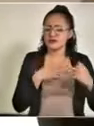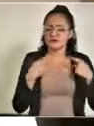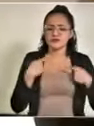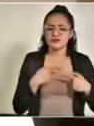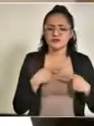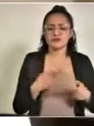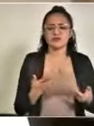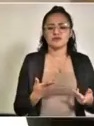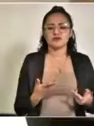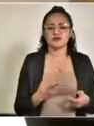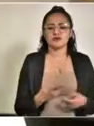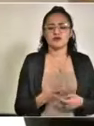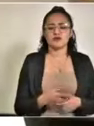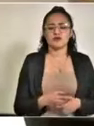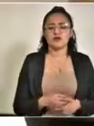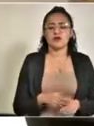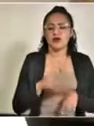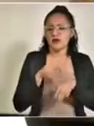que